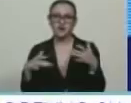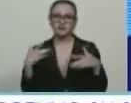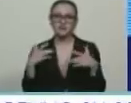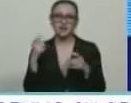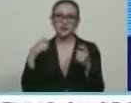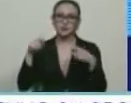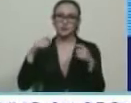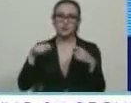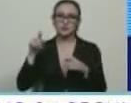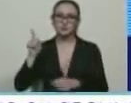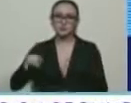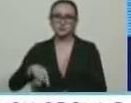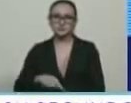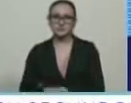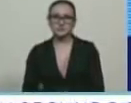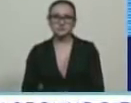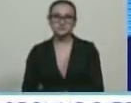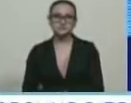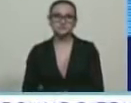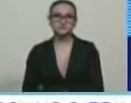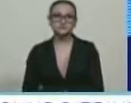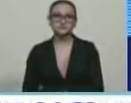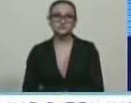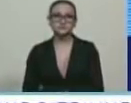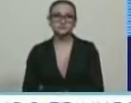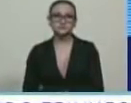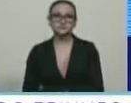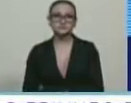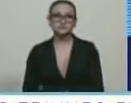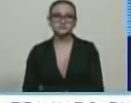turismo, dado la exitosa